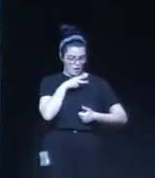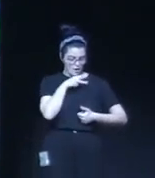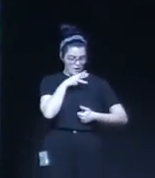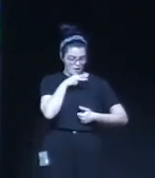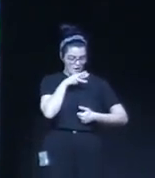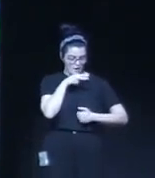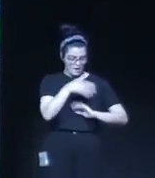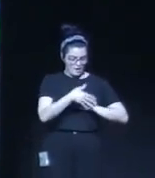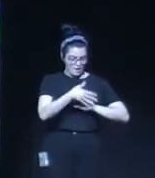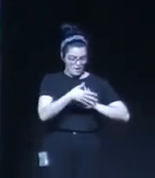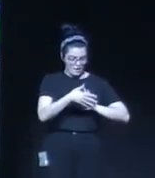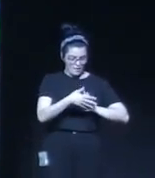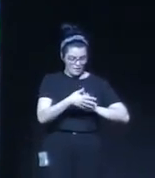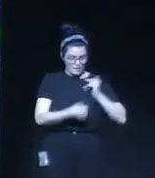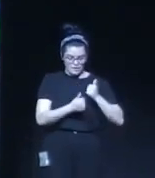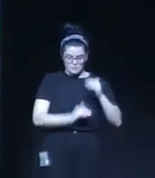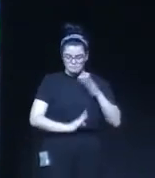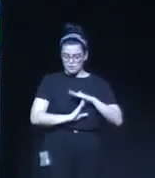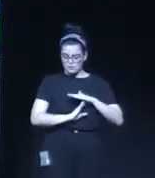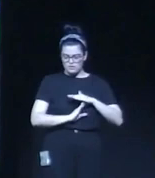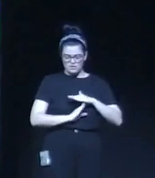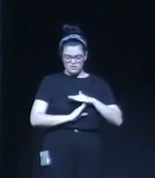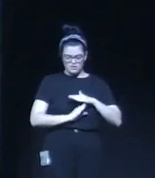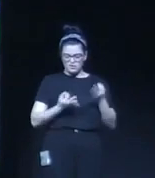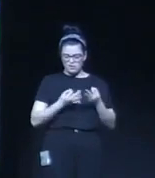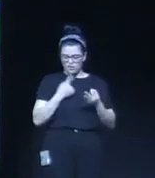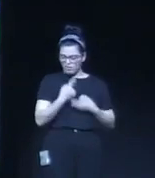porque digo, ¿qué digo? Y volví a